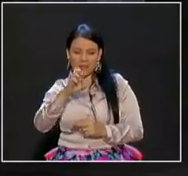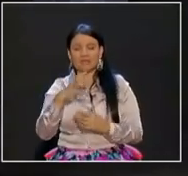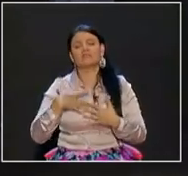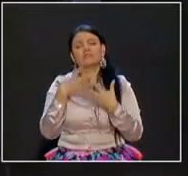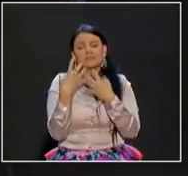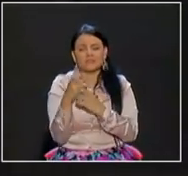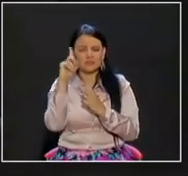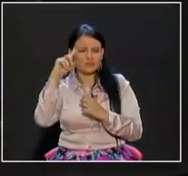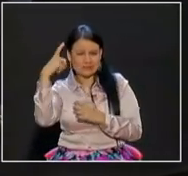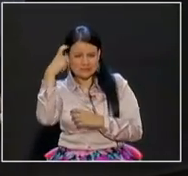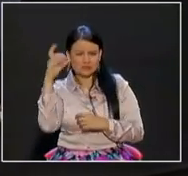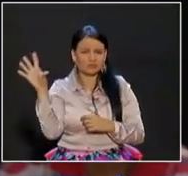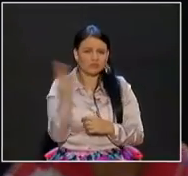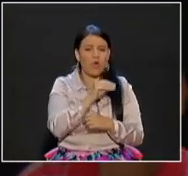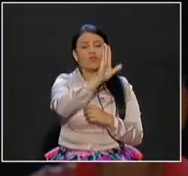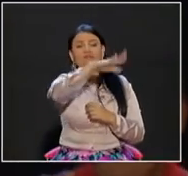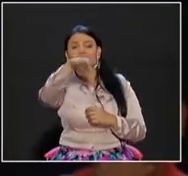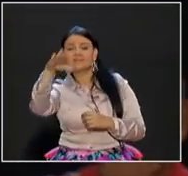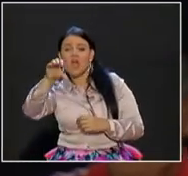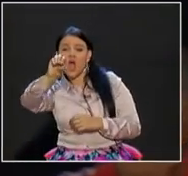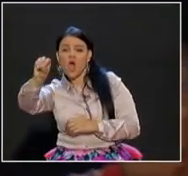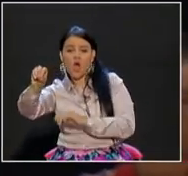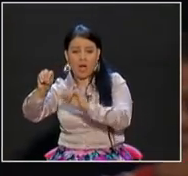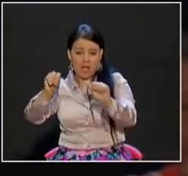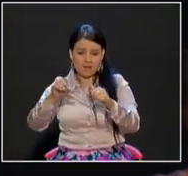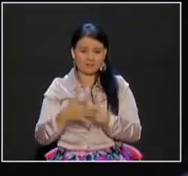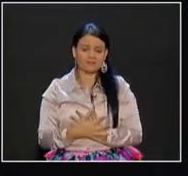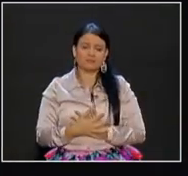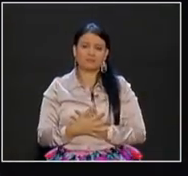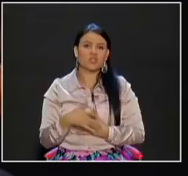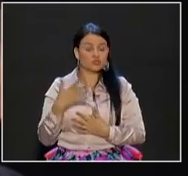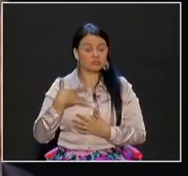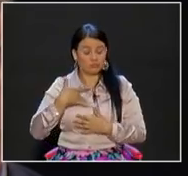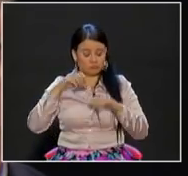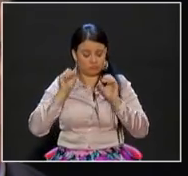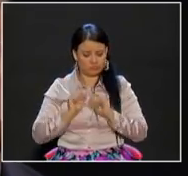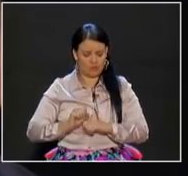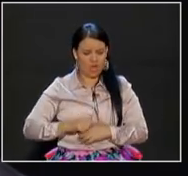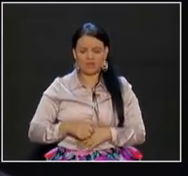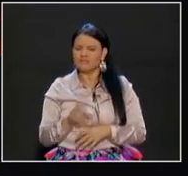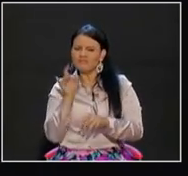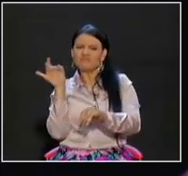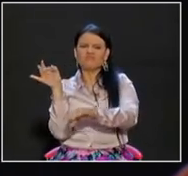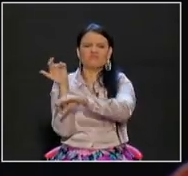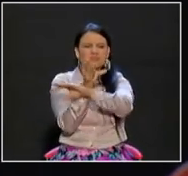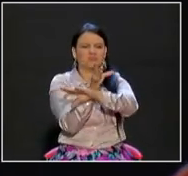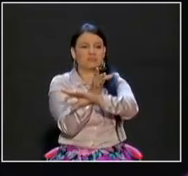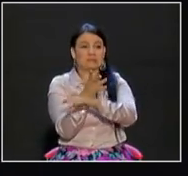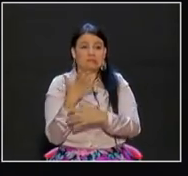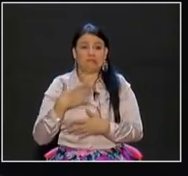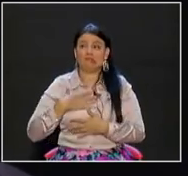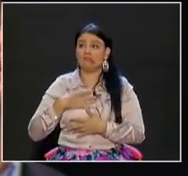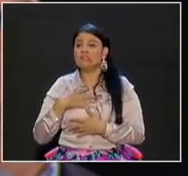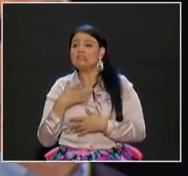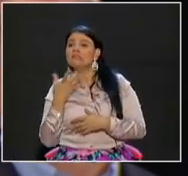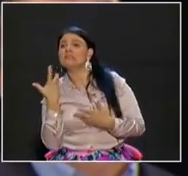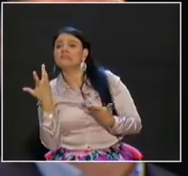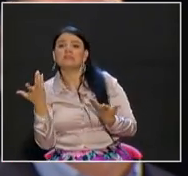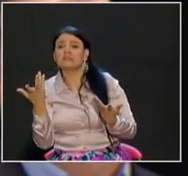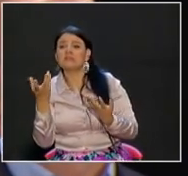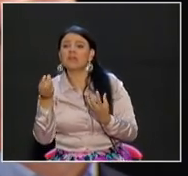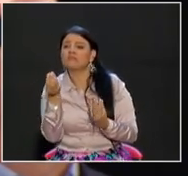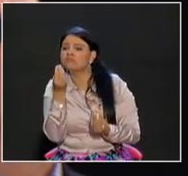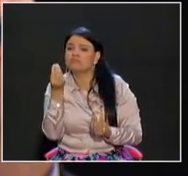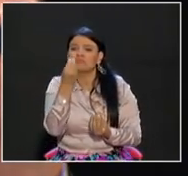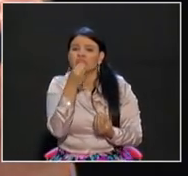los antioqueños creo que puedo ser mejor gobernador porque no tengo intereses ni en empresa ni el cartel de contratación